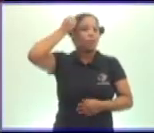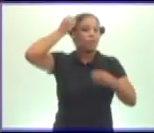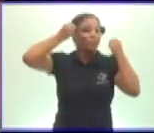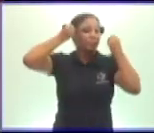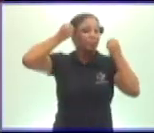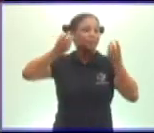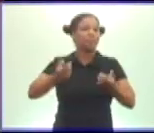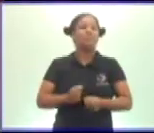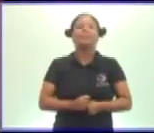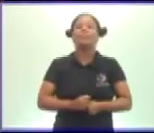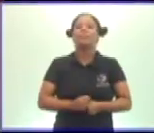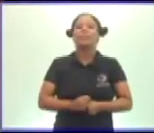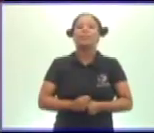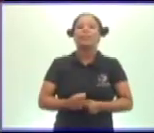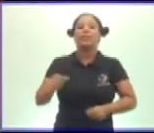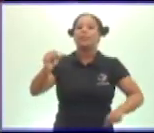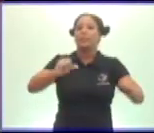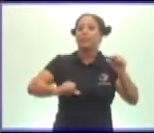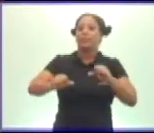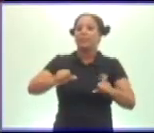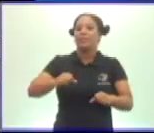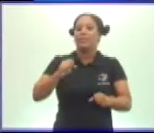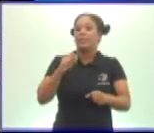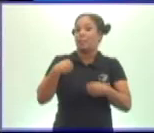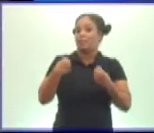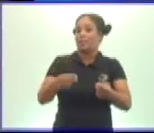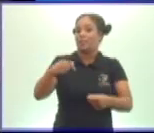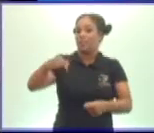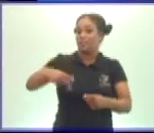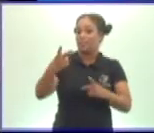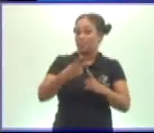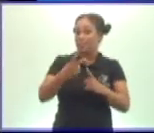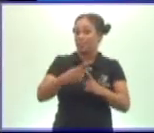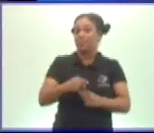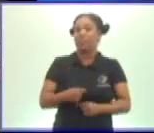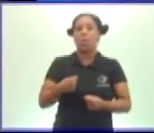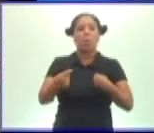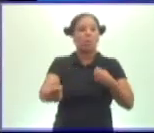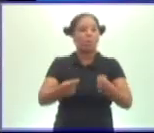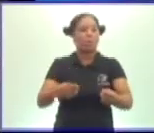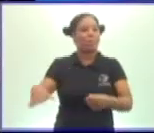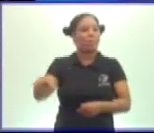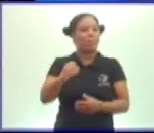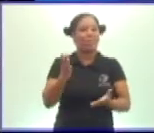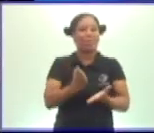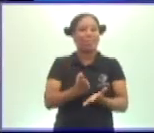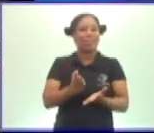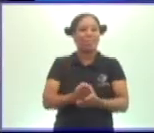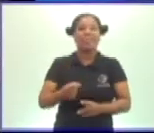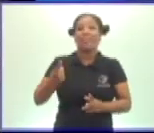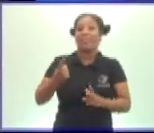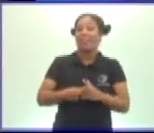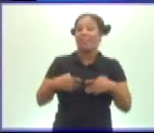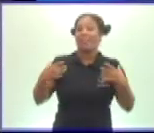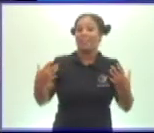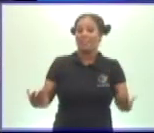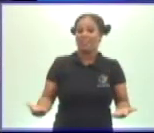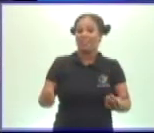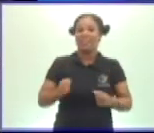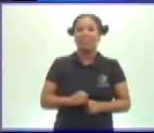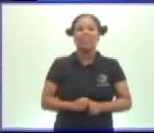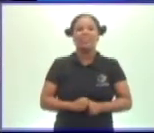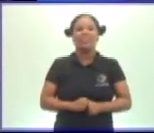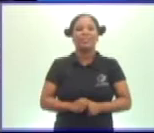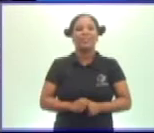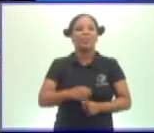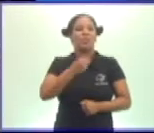curso de química que vamos a desarrollar acá, un intercambio con todos los estudiantes para que